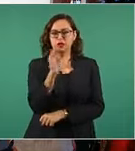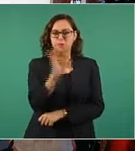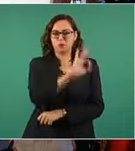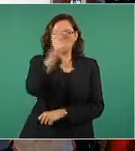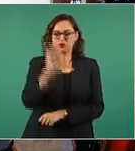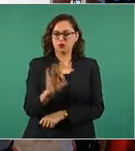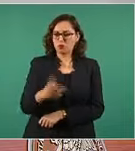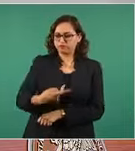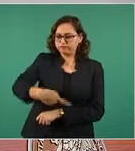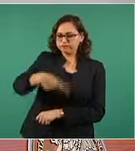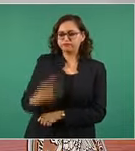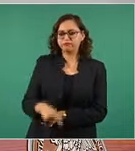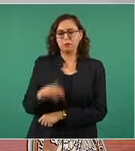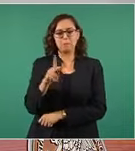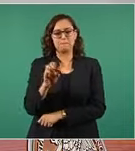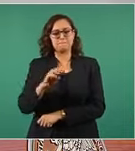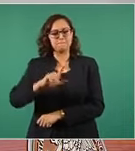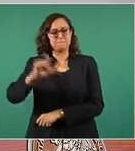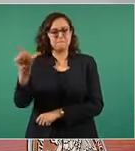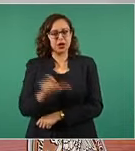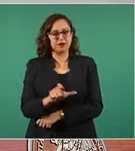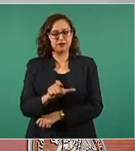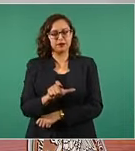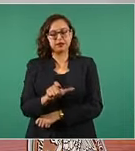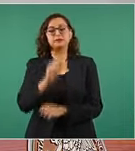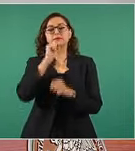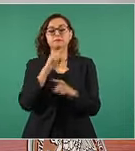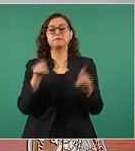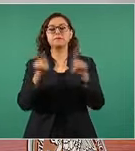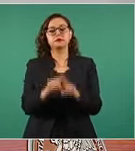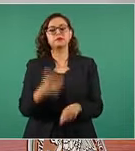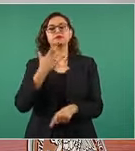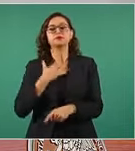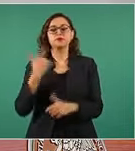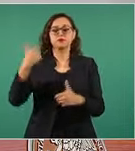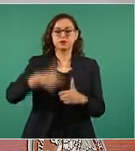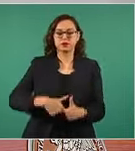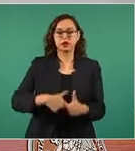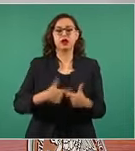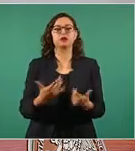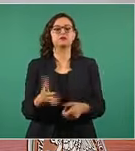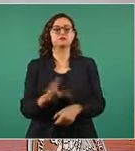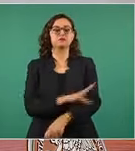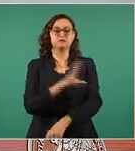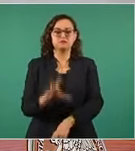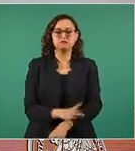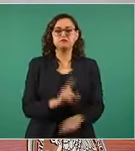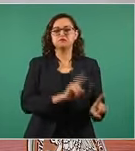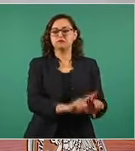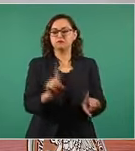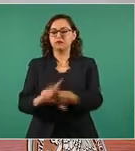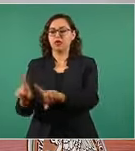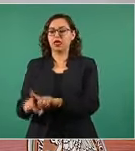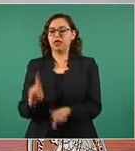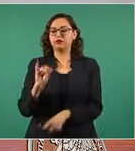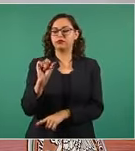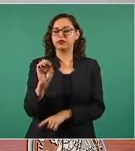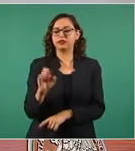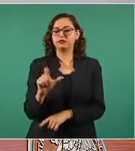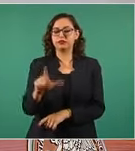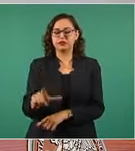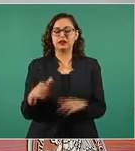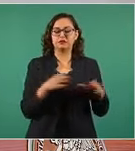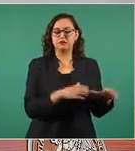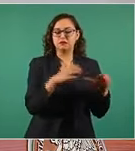de Pemex y su producción de gasolinas y diésel y otros combustibles, 150 mil